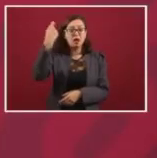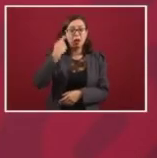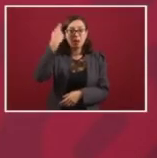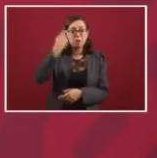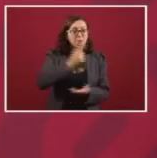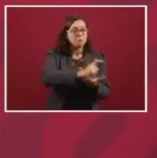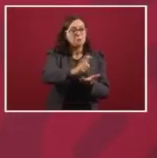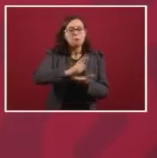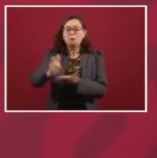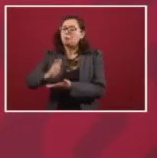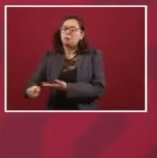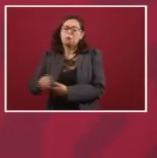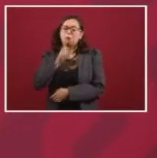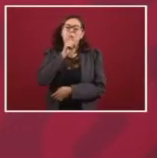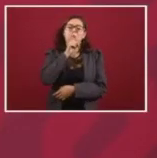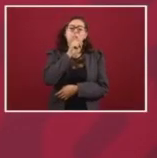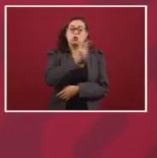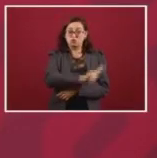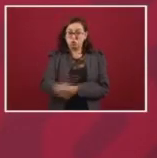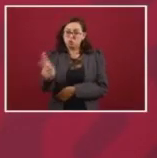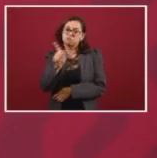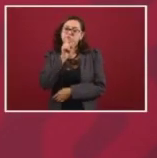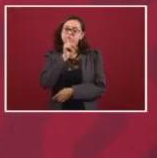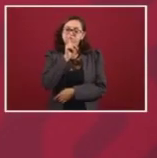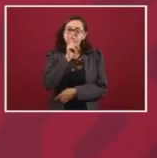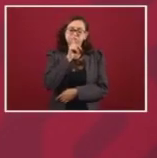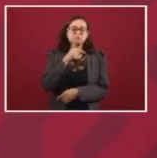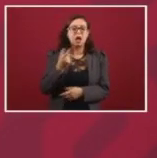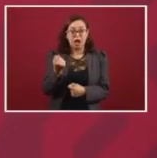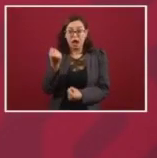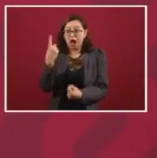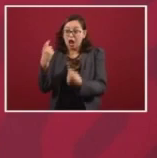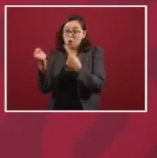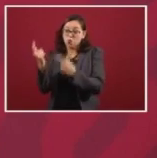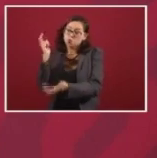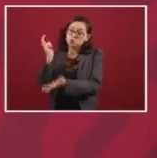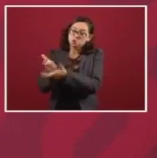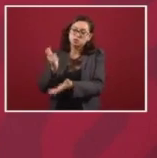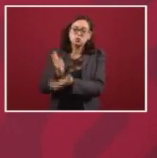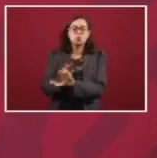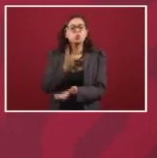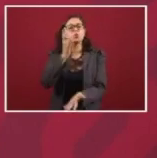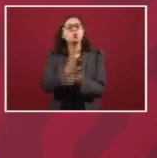Y los que tenían la pensión recibían